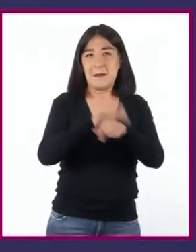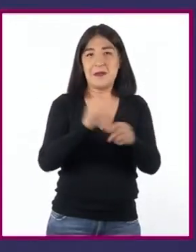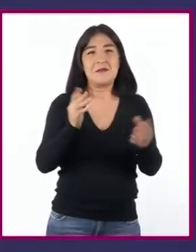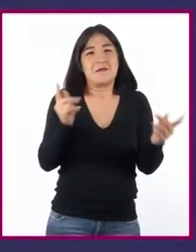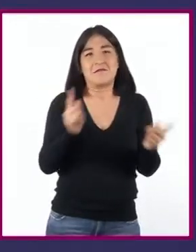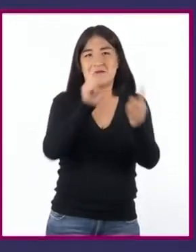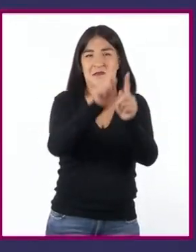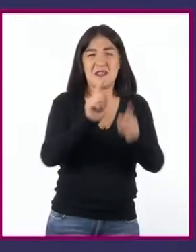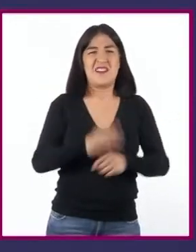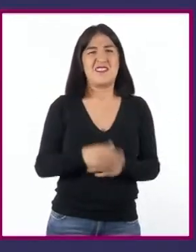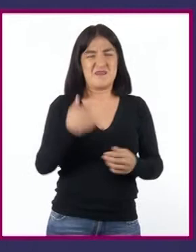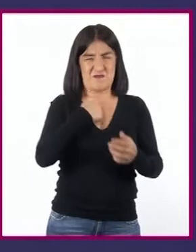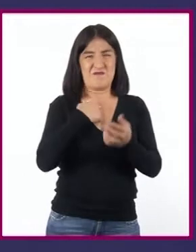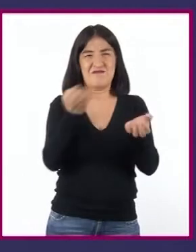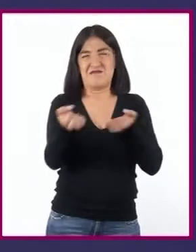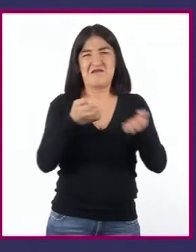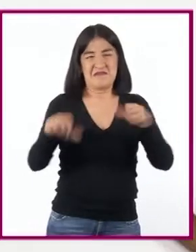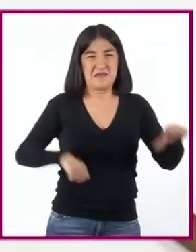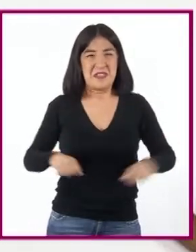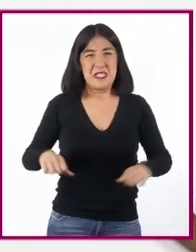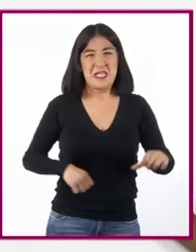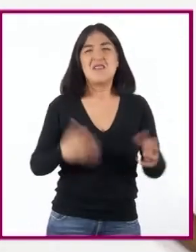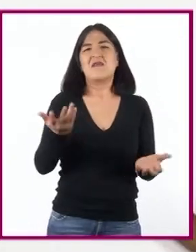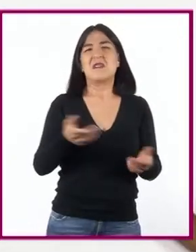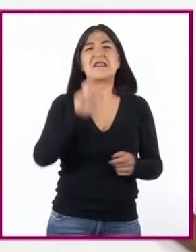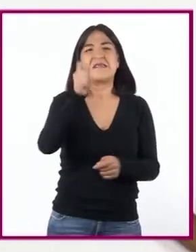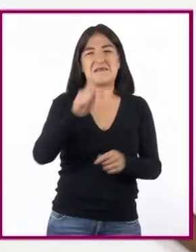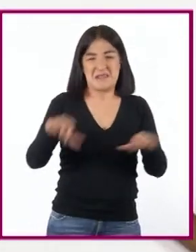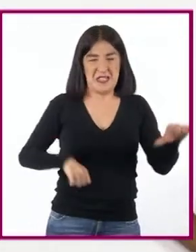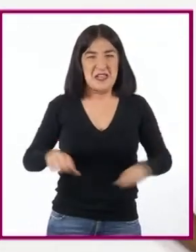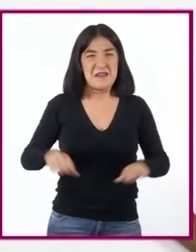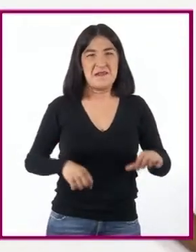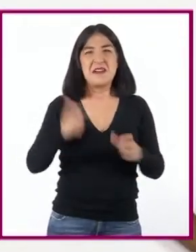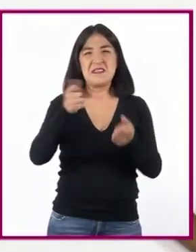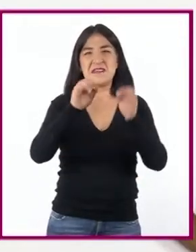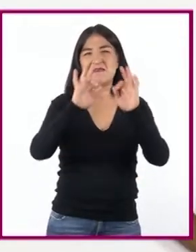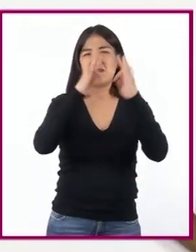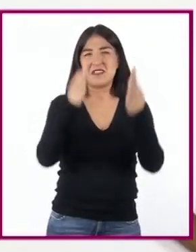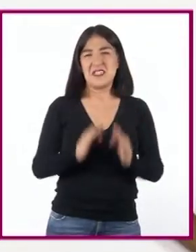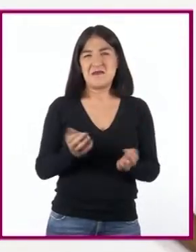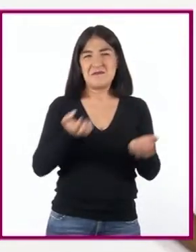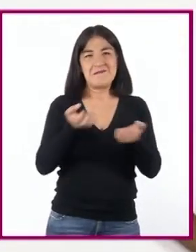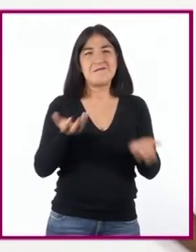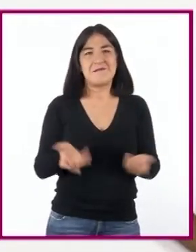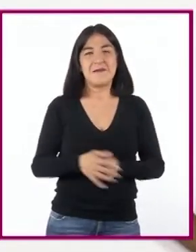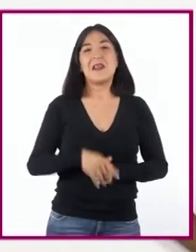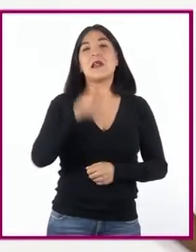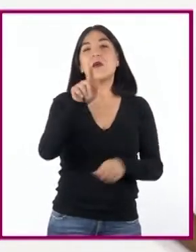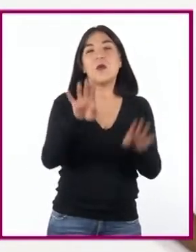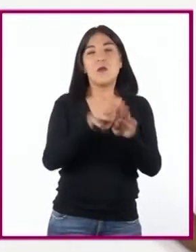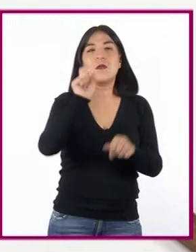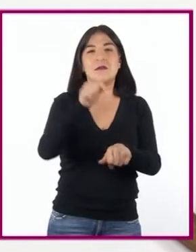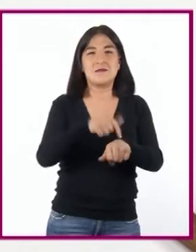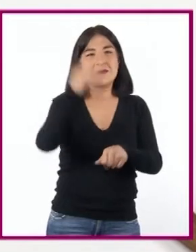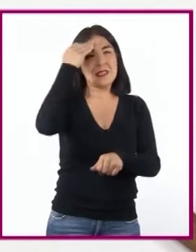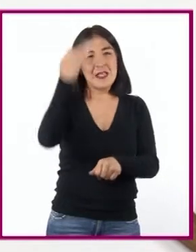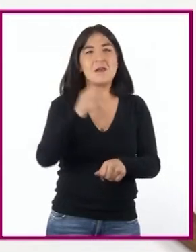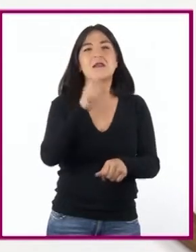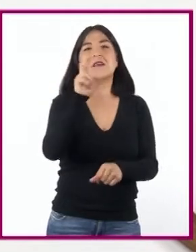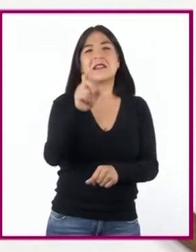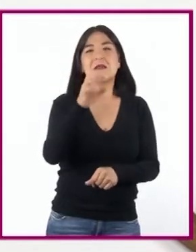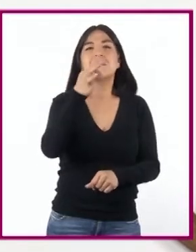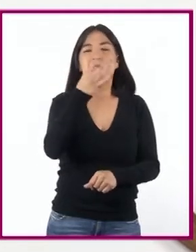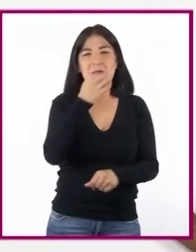¿Actividad física? ¿A qué le llama actividad física, maestro? Es decir, tienes un tiempo determinado de por lo menos